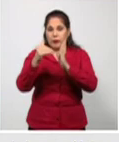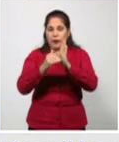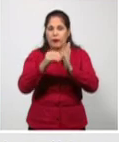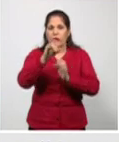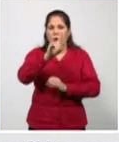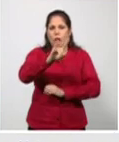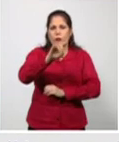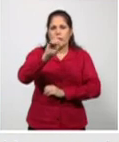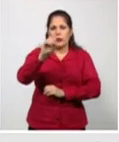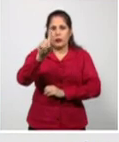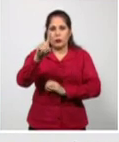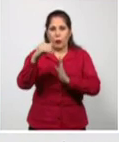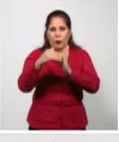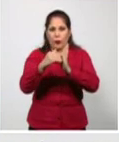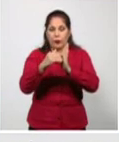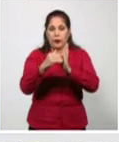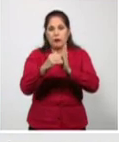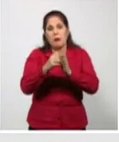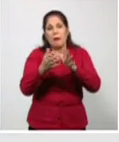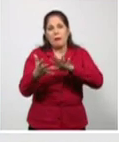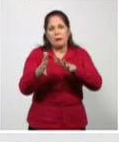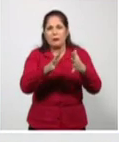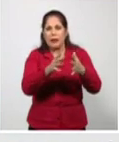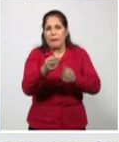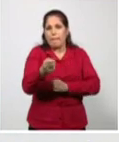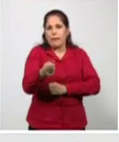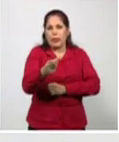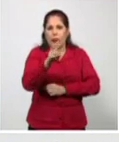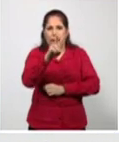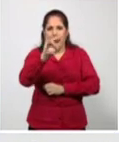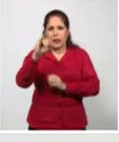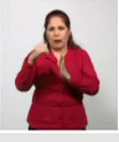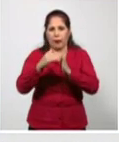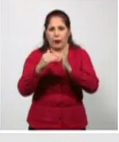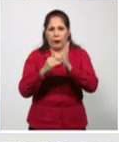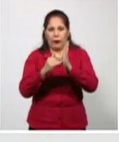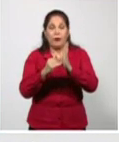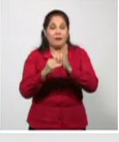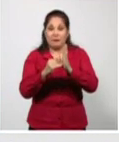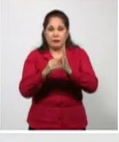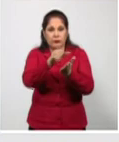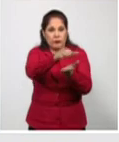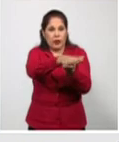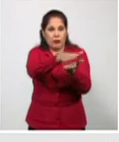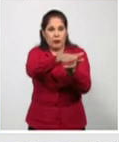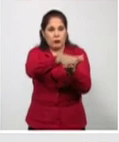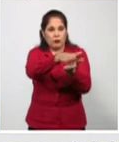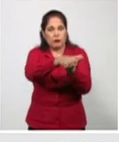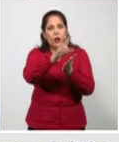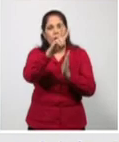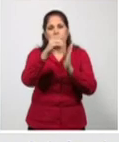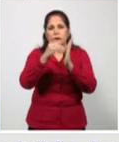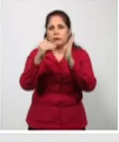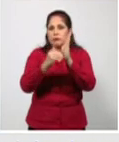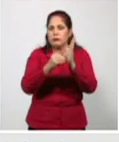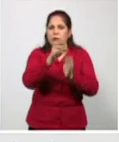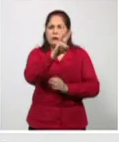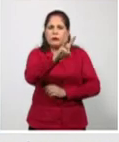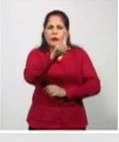25.901.000, casi 26 millones, y ya un acumulado de